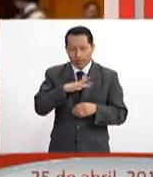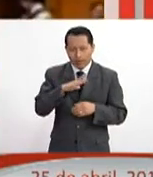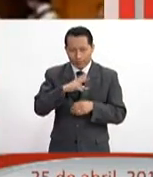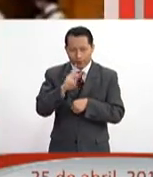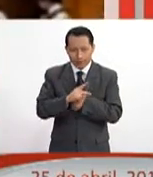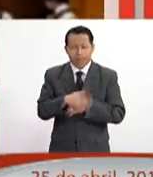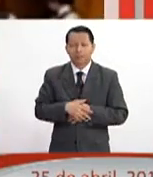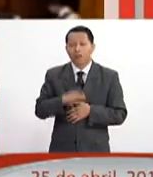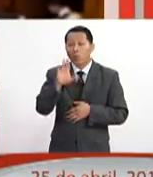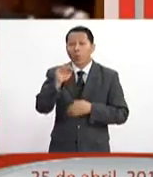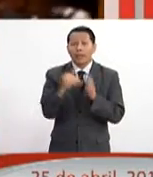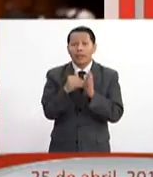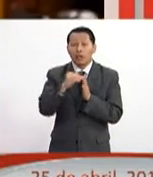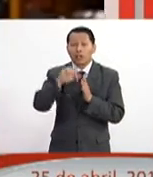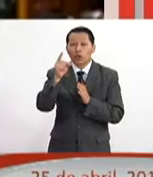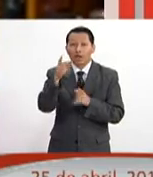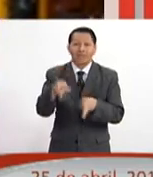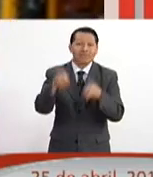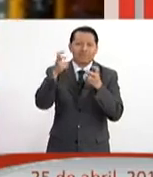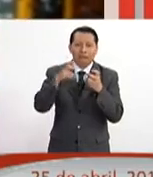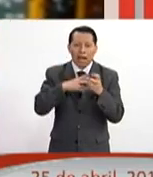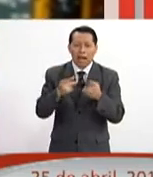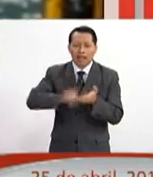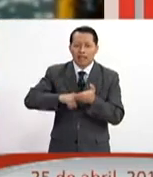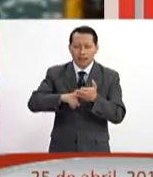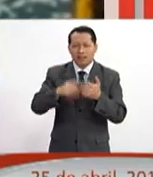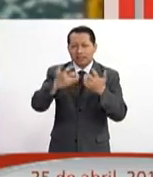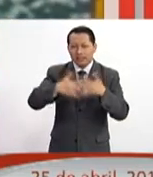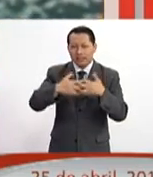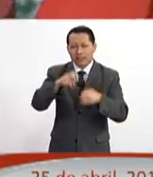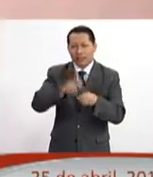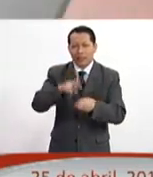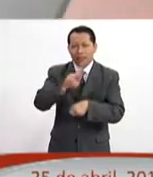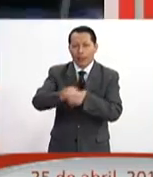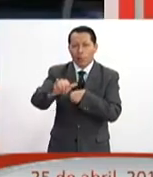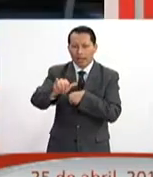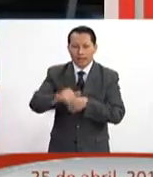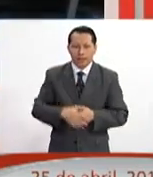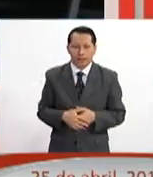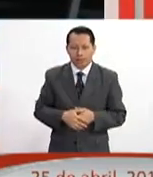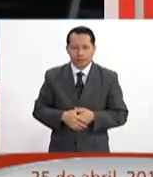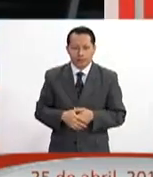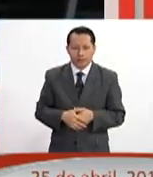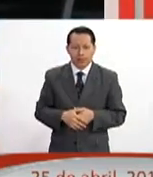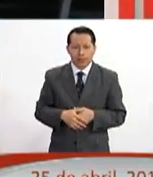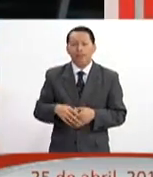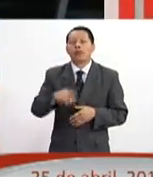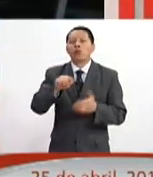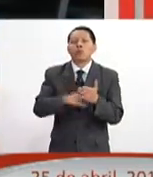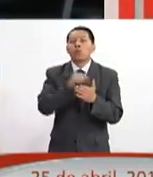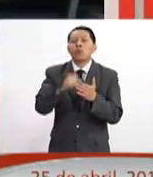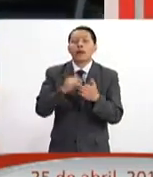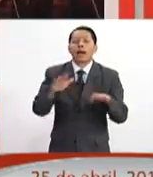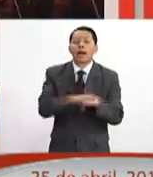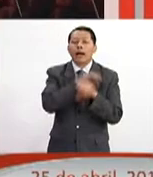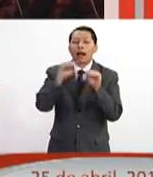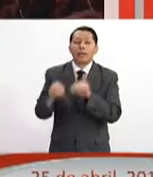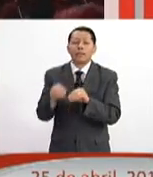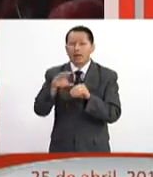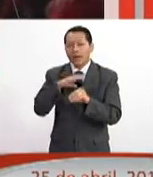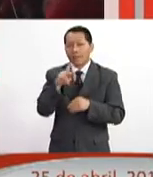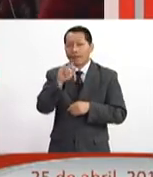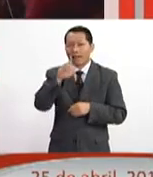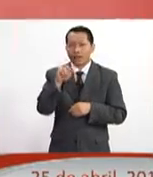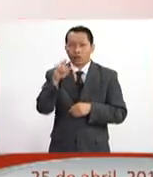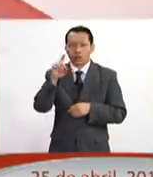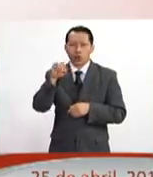de 40 millones de dólares de una empresa en Paraguay. Cambian sede del concierto de Plácido Domingo